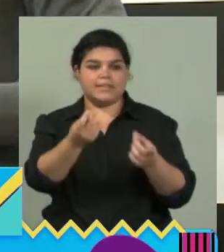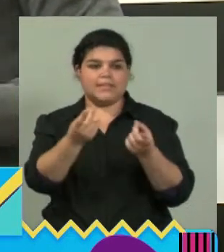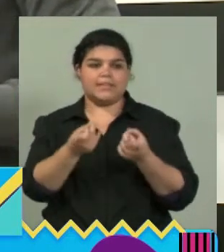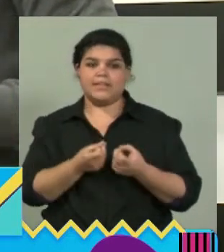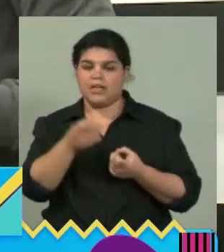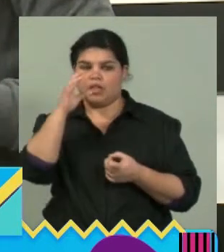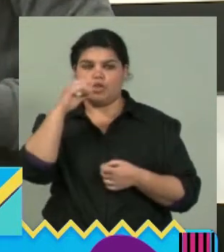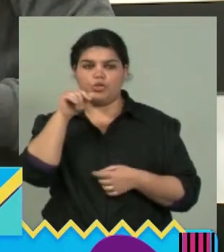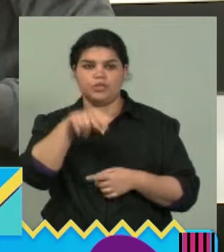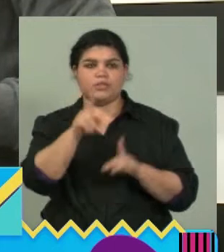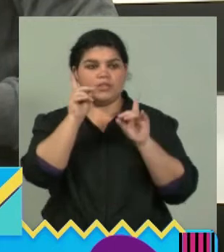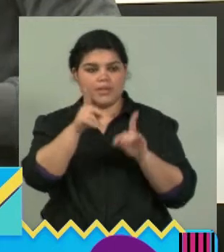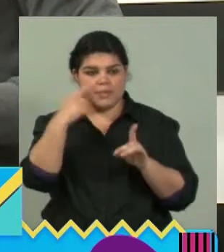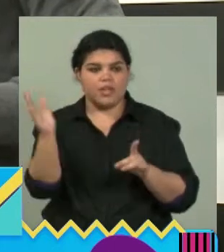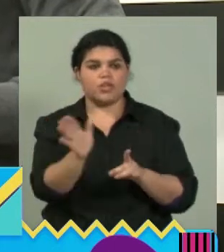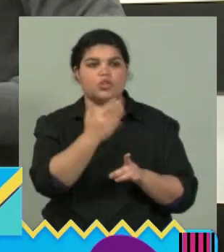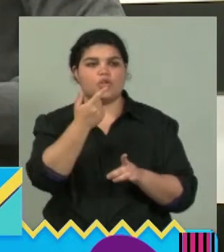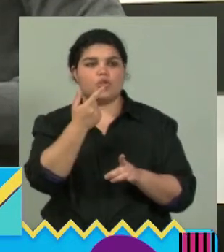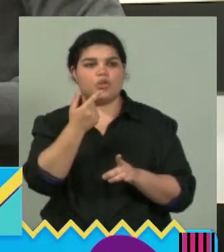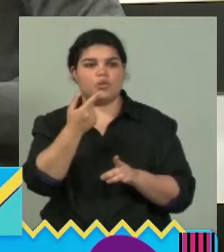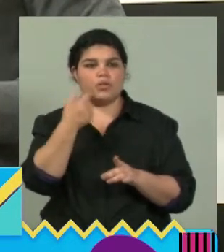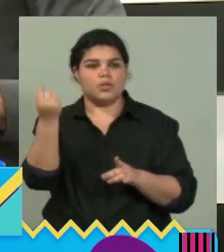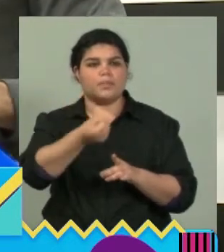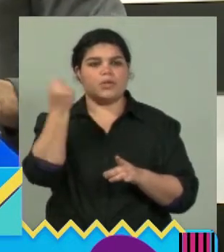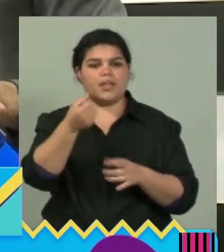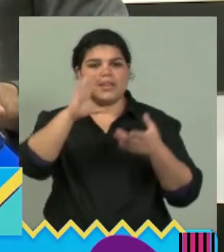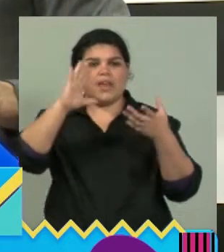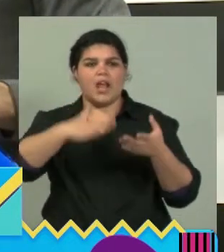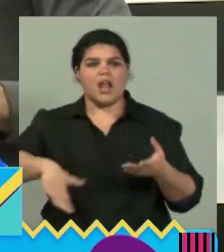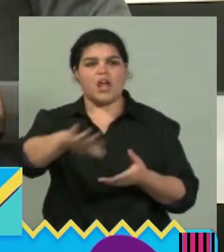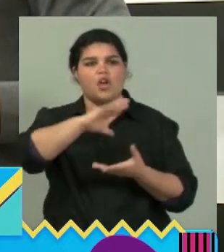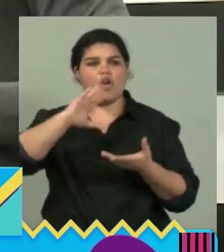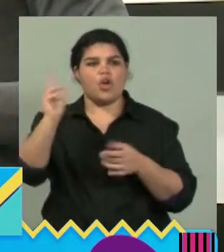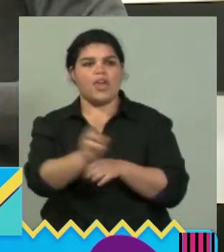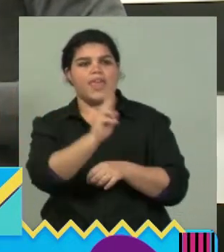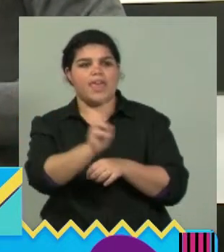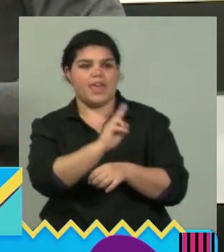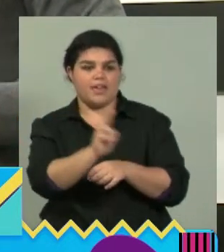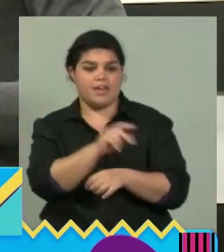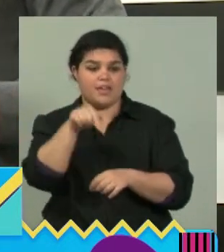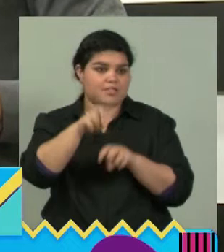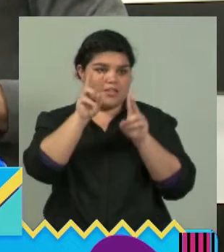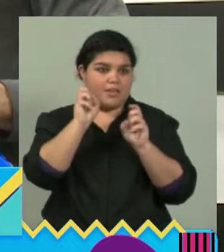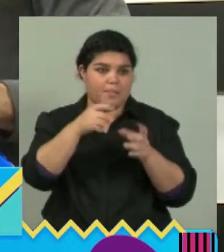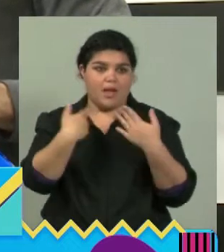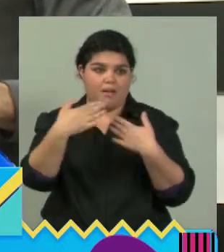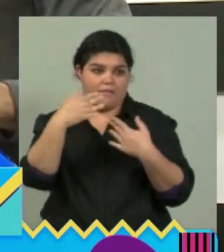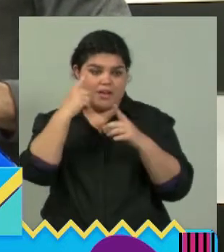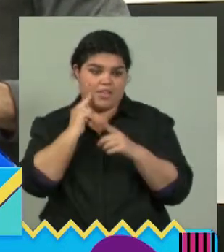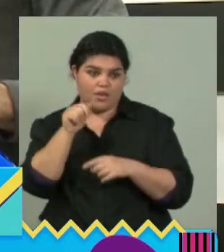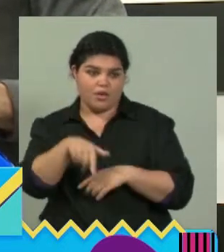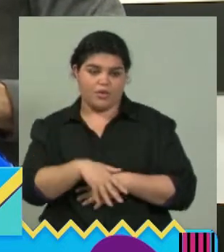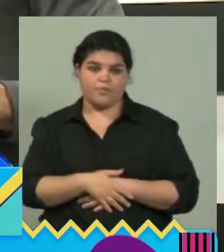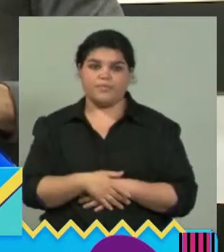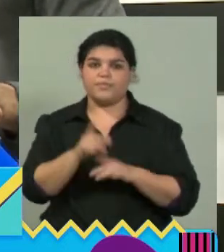obviamente lo que a todos nos importa también es el hecho de cuidar la ecología, ¿no es cierto? Bueno, justamente sobre eso vamos a hablar hoy. Eso vamos a analizar en el día